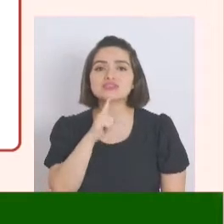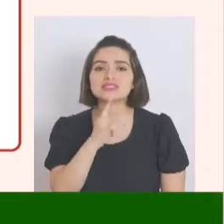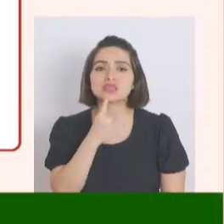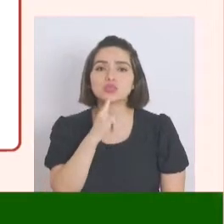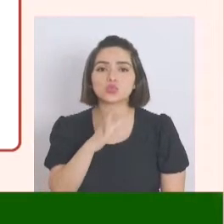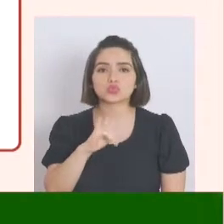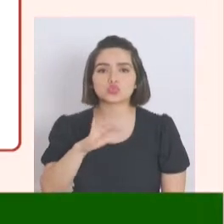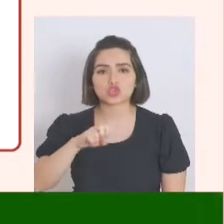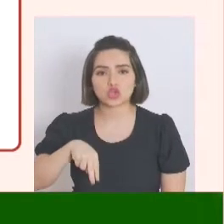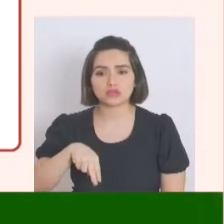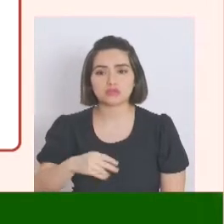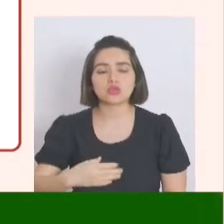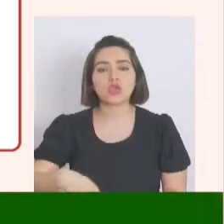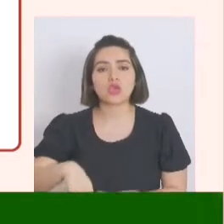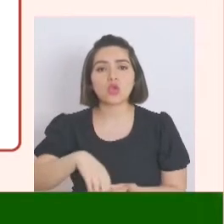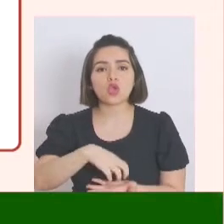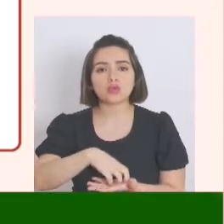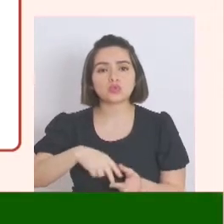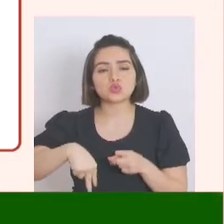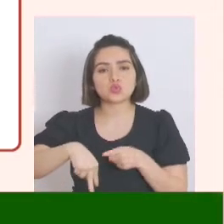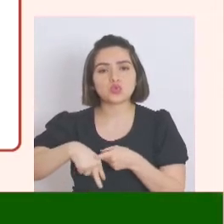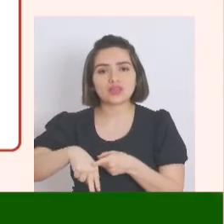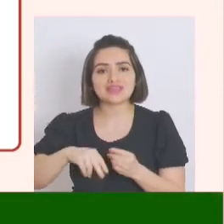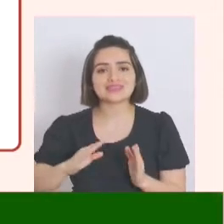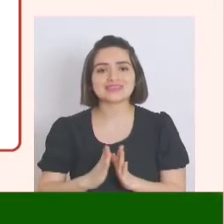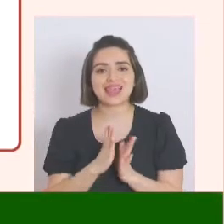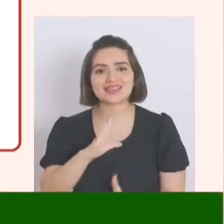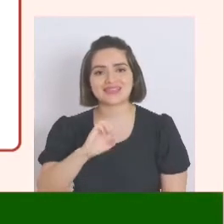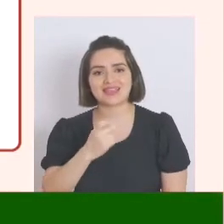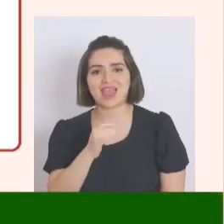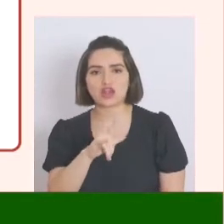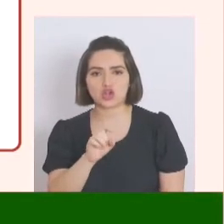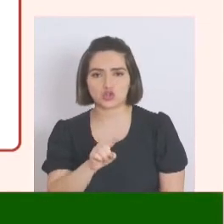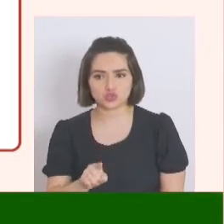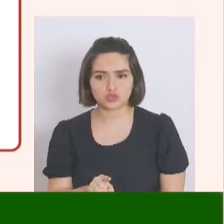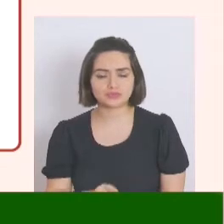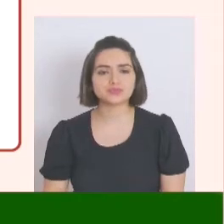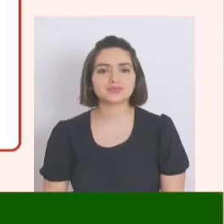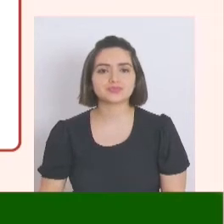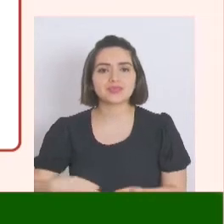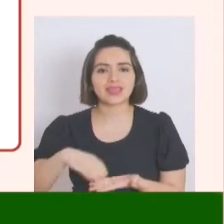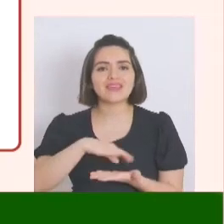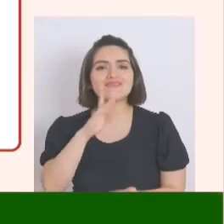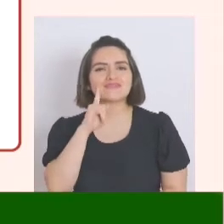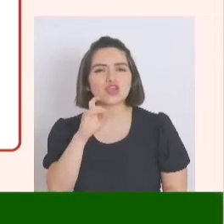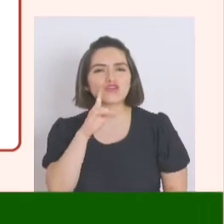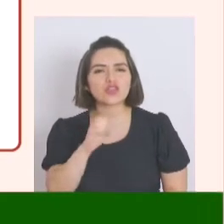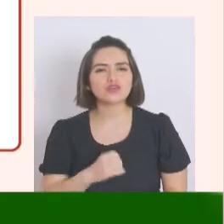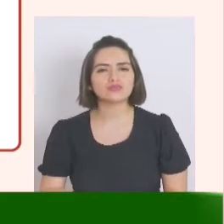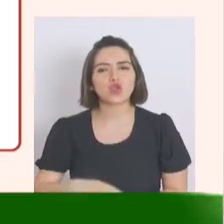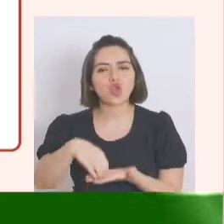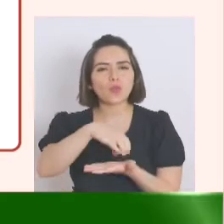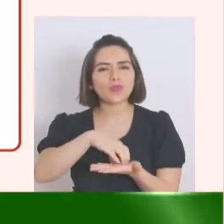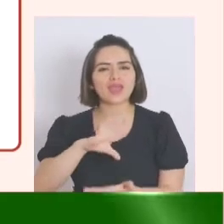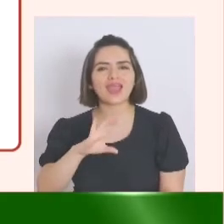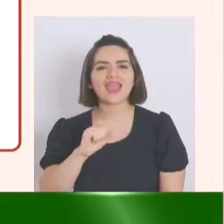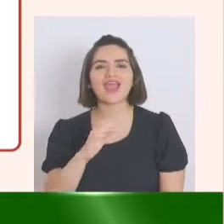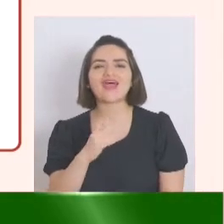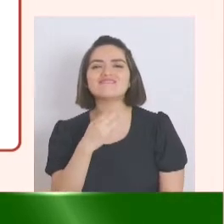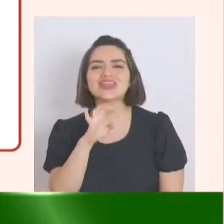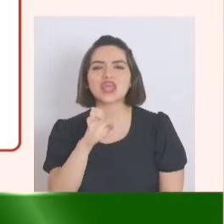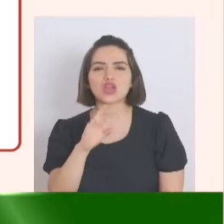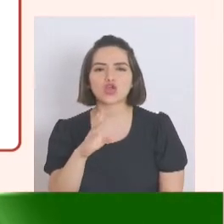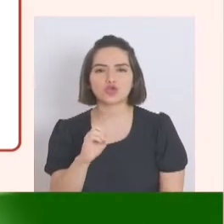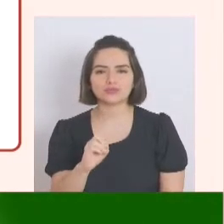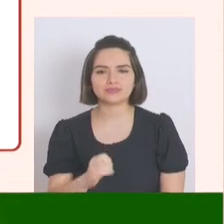Constitución. En la región de Ñuble, la comuna de San Carlos. En el Biobío, la comuna de Cabrero.